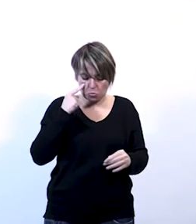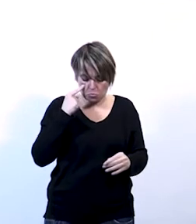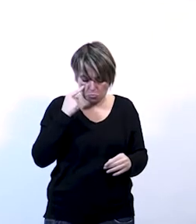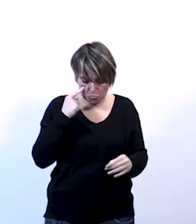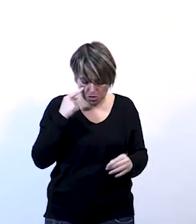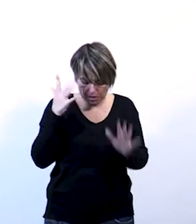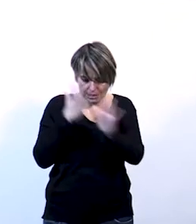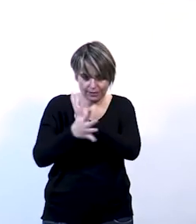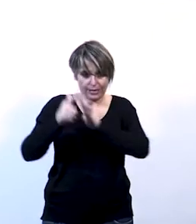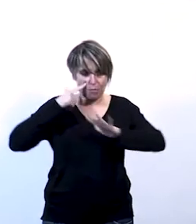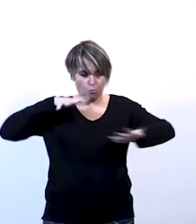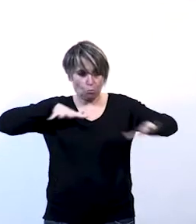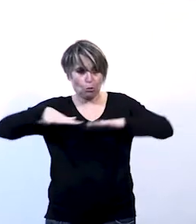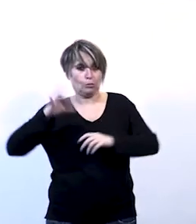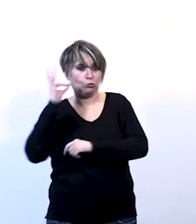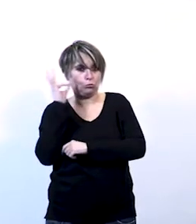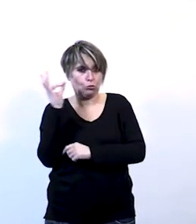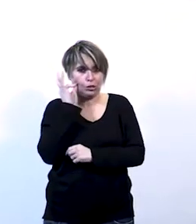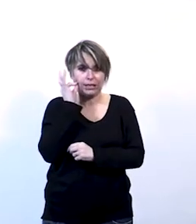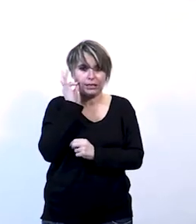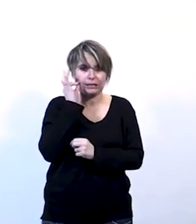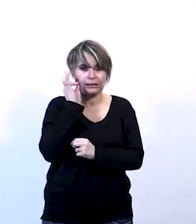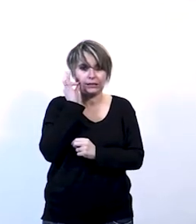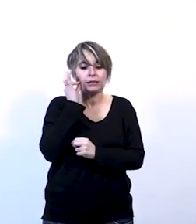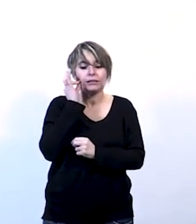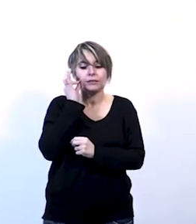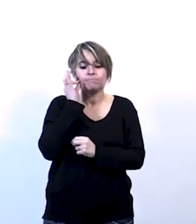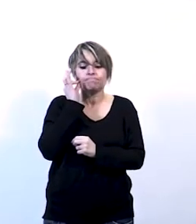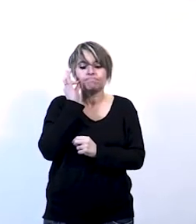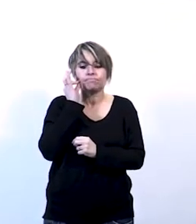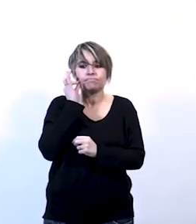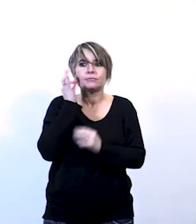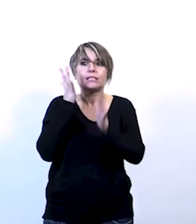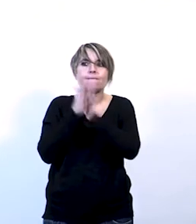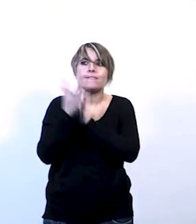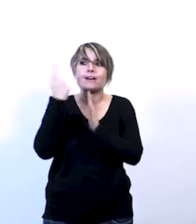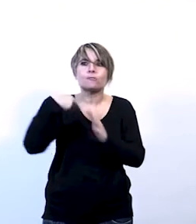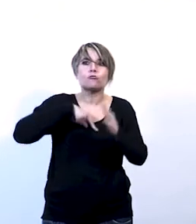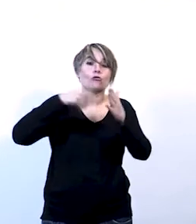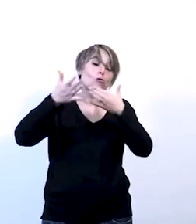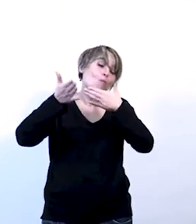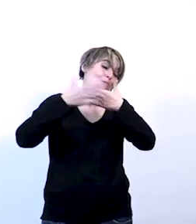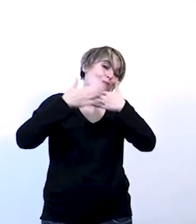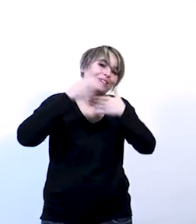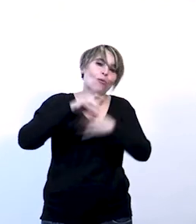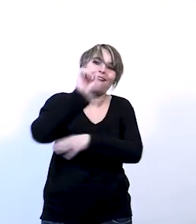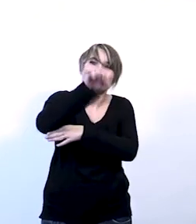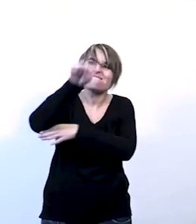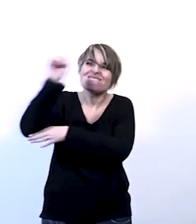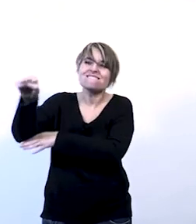es parte de ser un movimiento de mujeres, yo creo, es seguir tocando la puerta, aunque sin